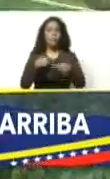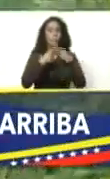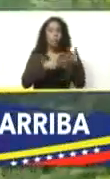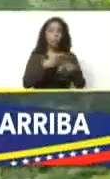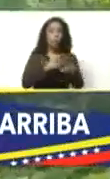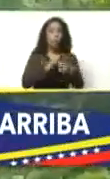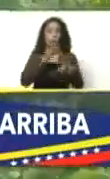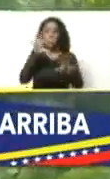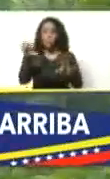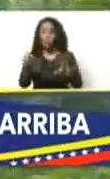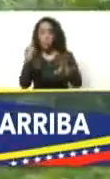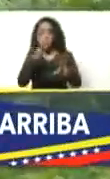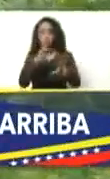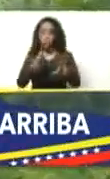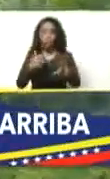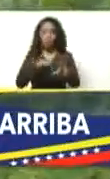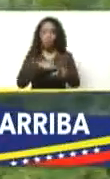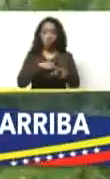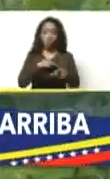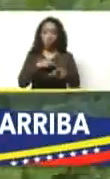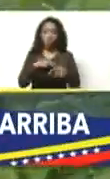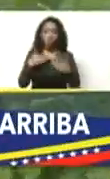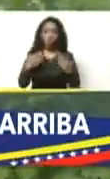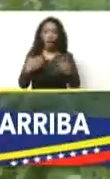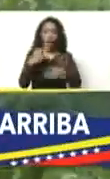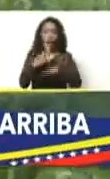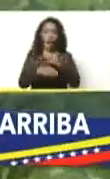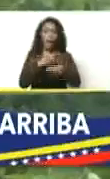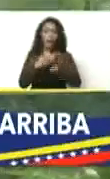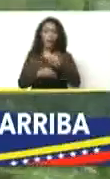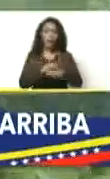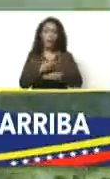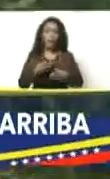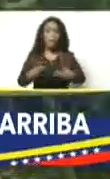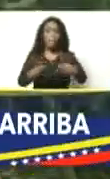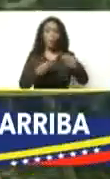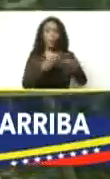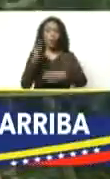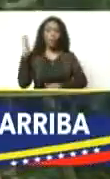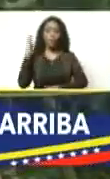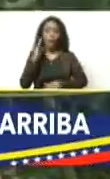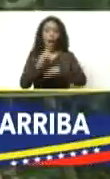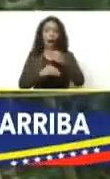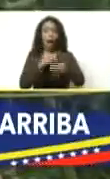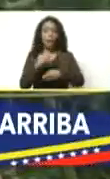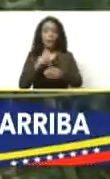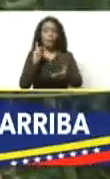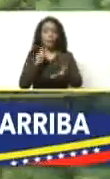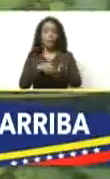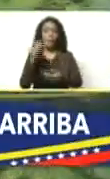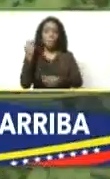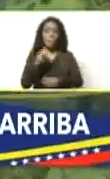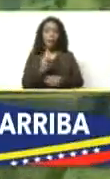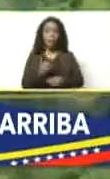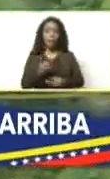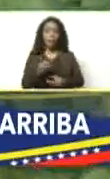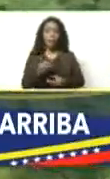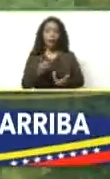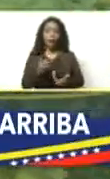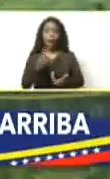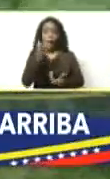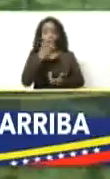presidente. De manera de que nosotros cuando hacemos la distribución que se ha venido haciendo, le llega más fresca la verdura